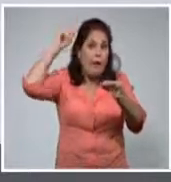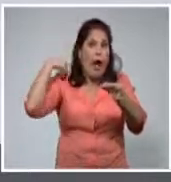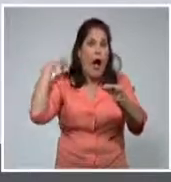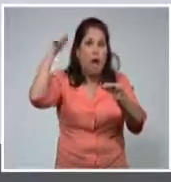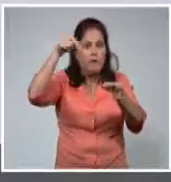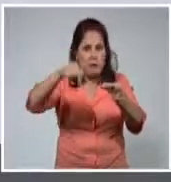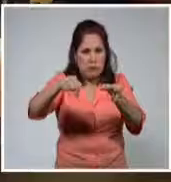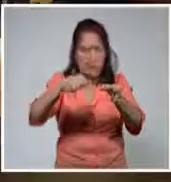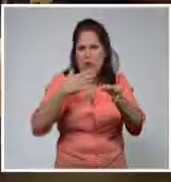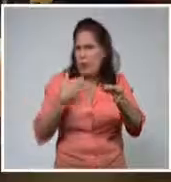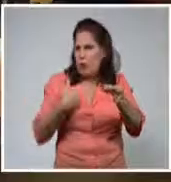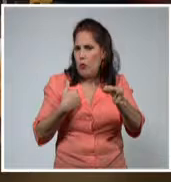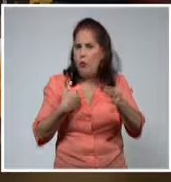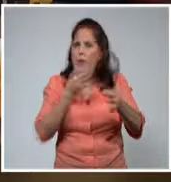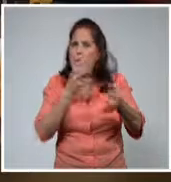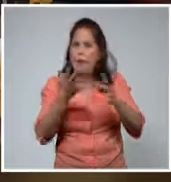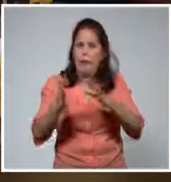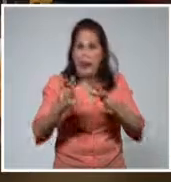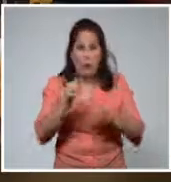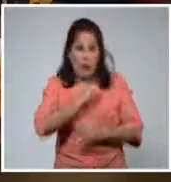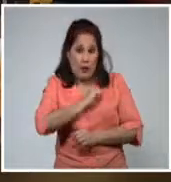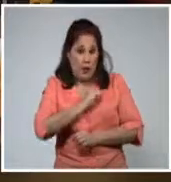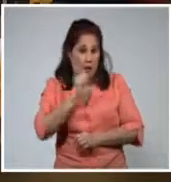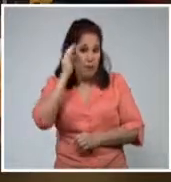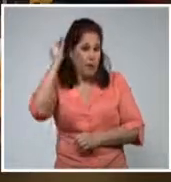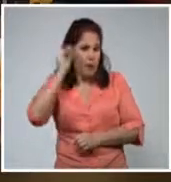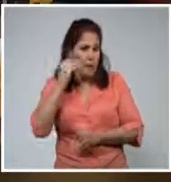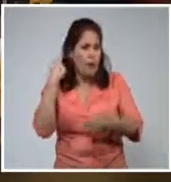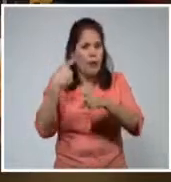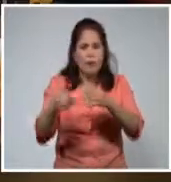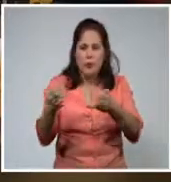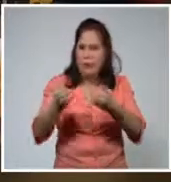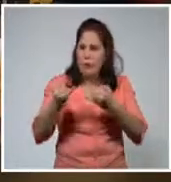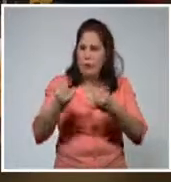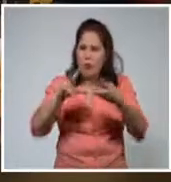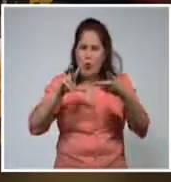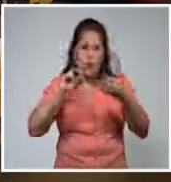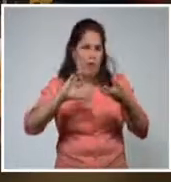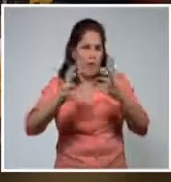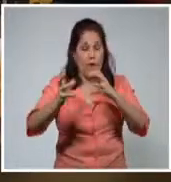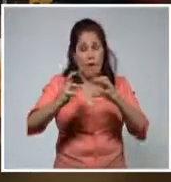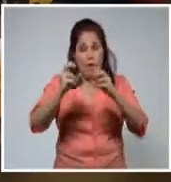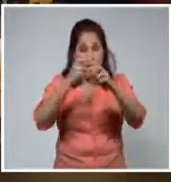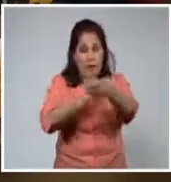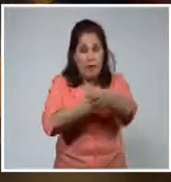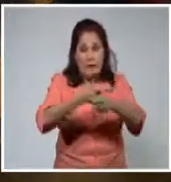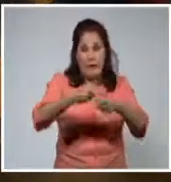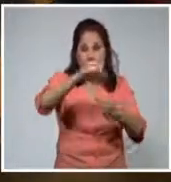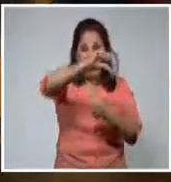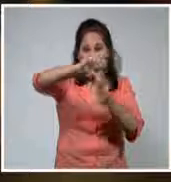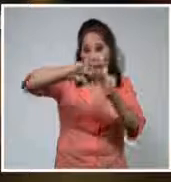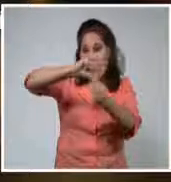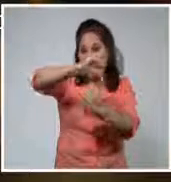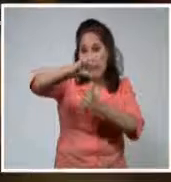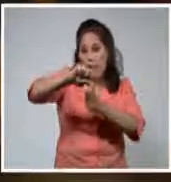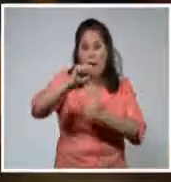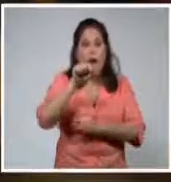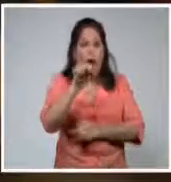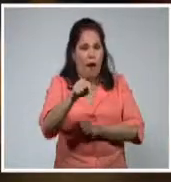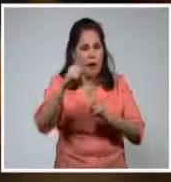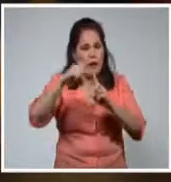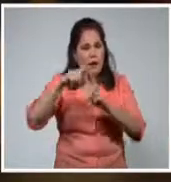andante casi vivo. Si quiere conocer otros detalles de este novedoso enfoque de la historia del Caribe, puede encontrar en